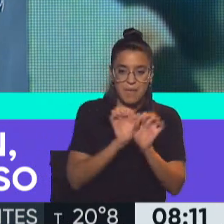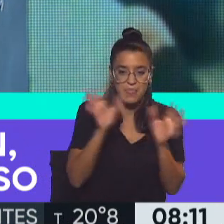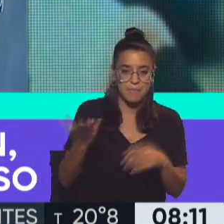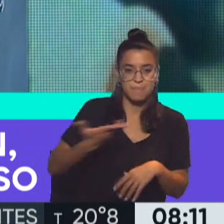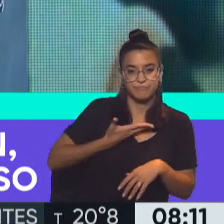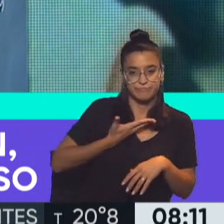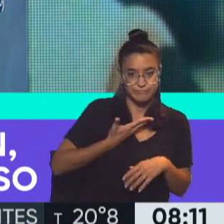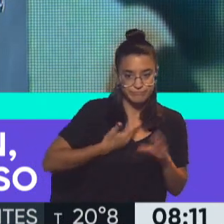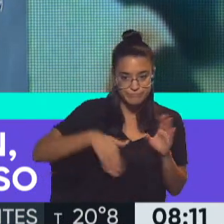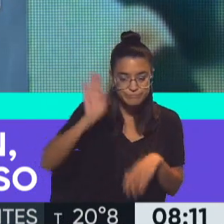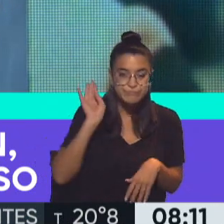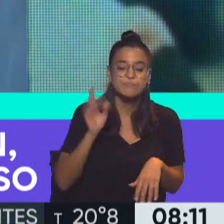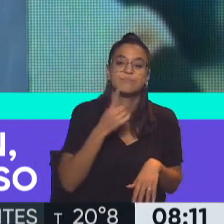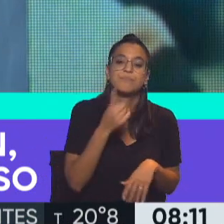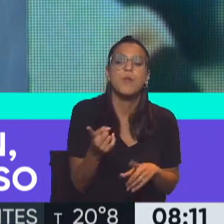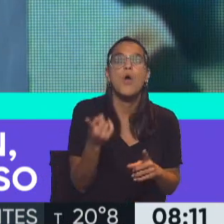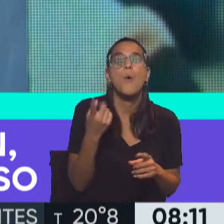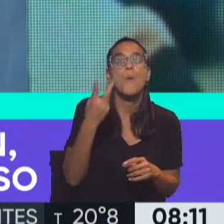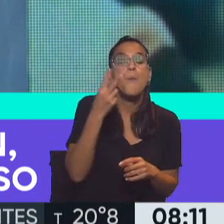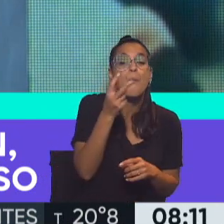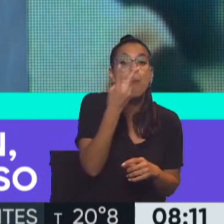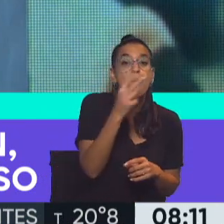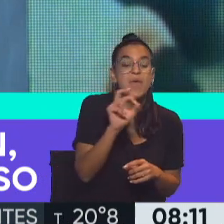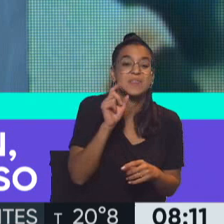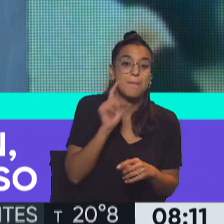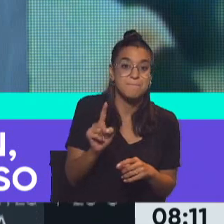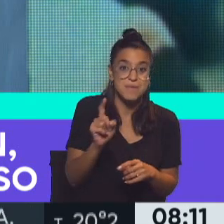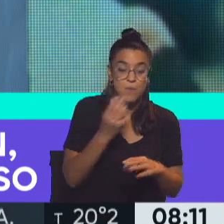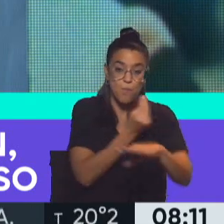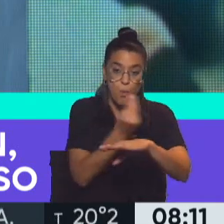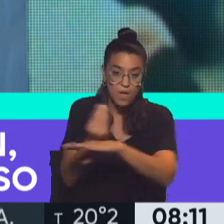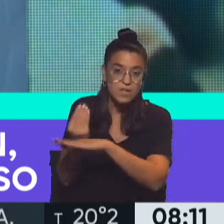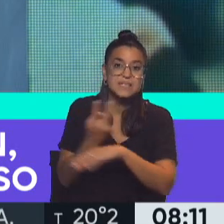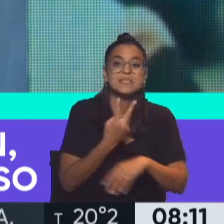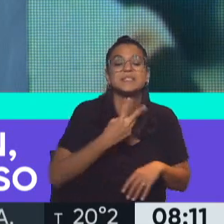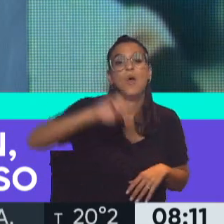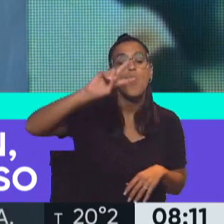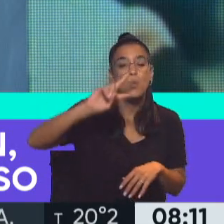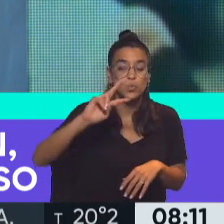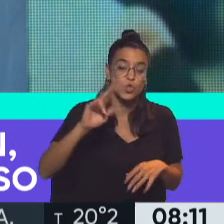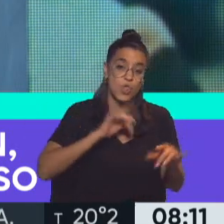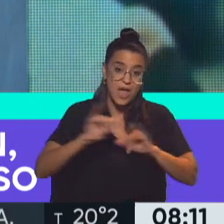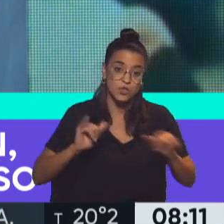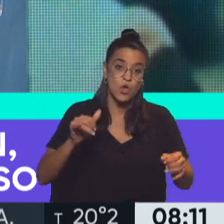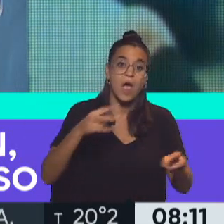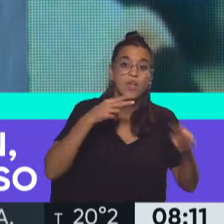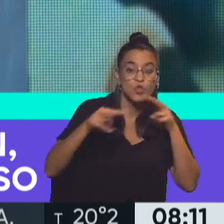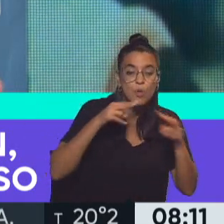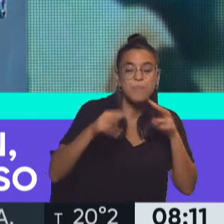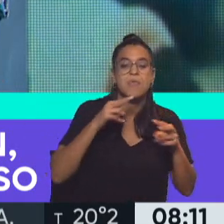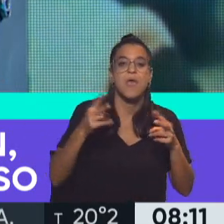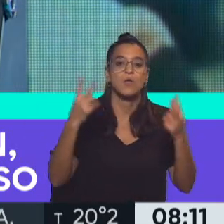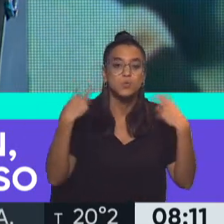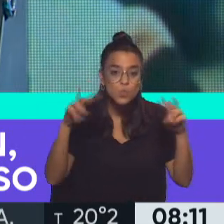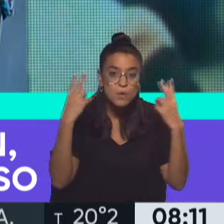Pero un segundo dato positivo, no solo los 20.000 puestos son interesantes, sino el segundo dato es que gastronomía y turismo, justamente, a pesar de estar 20% por